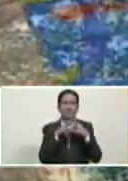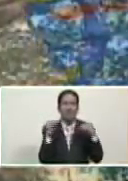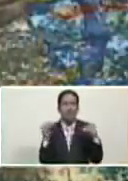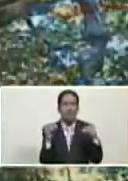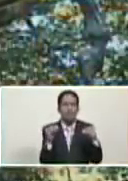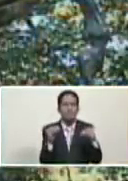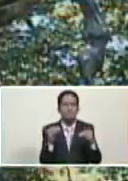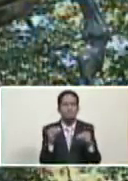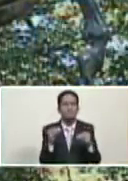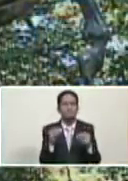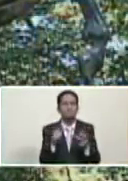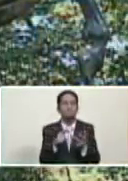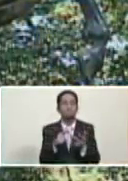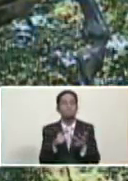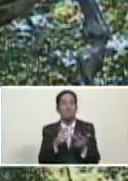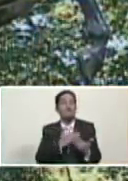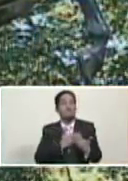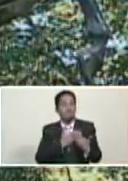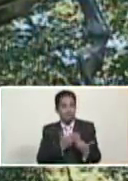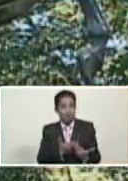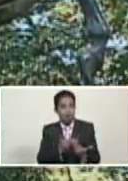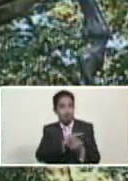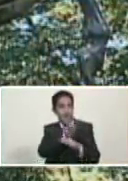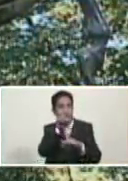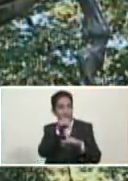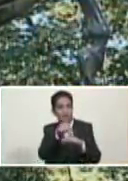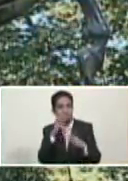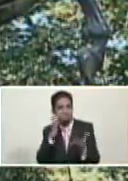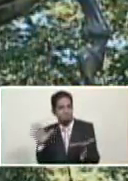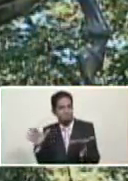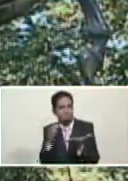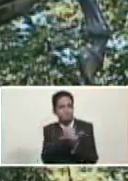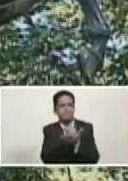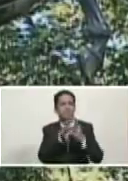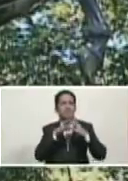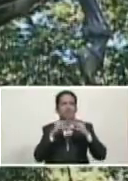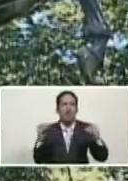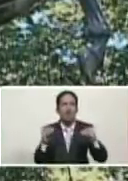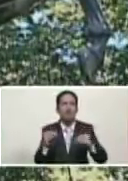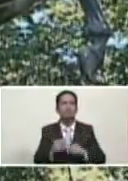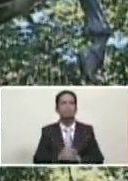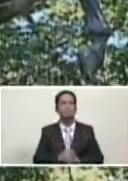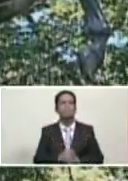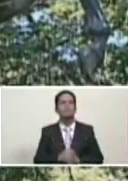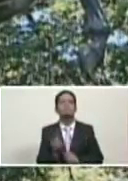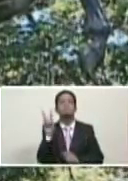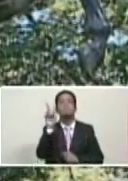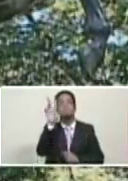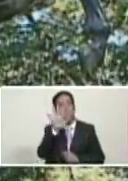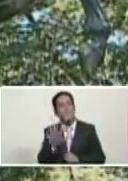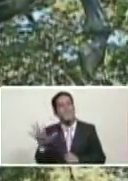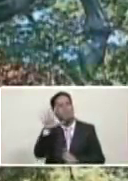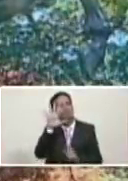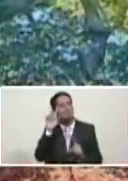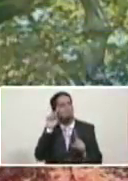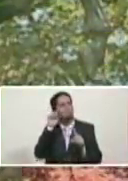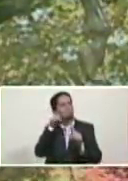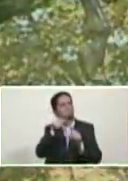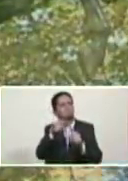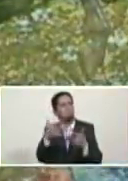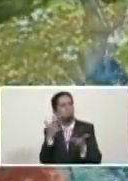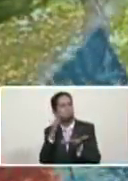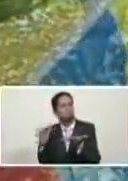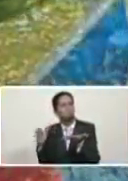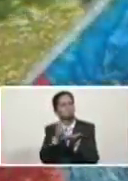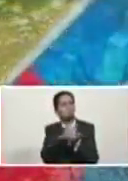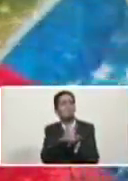la voluntad nacional en todo, unir a Venezuela alrededor de una meta, la paz.